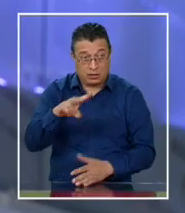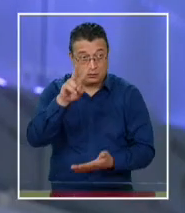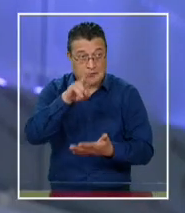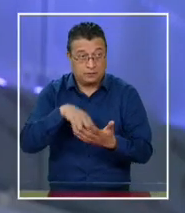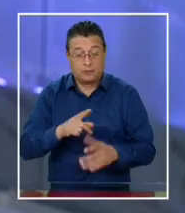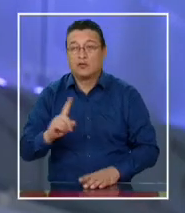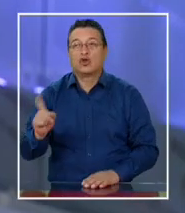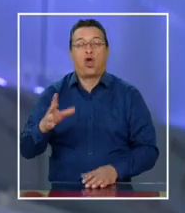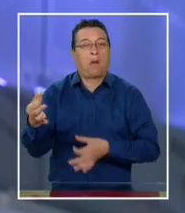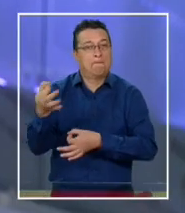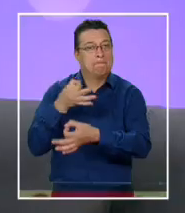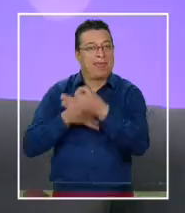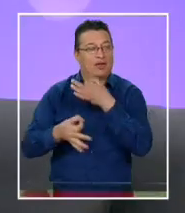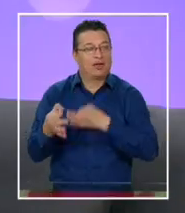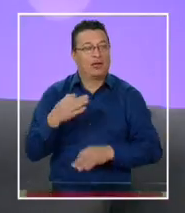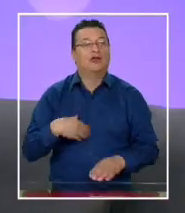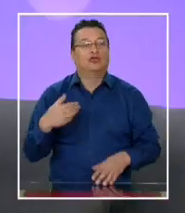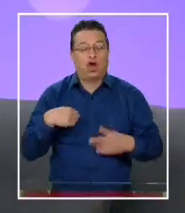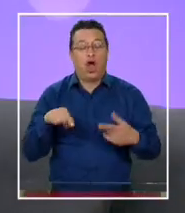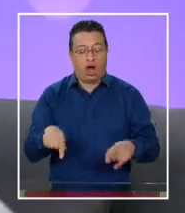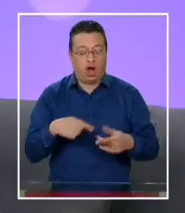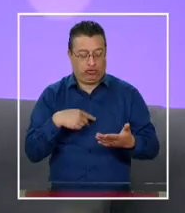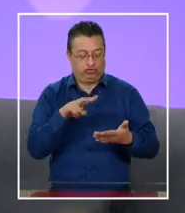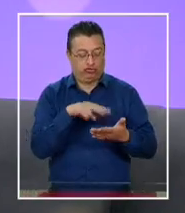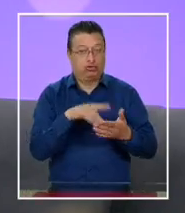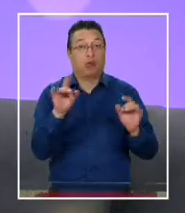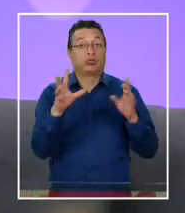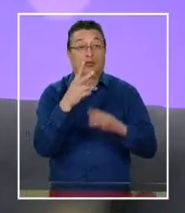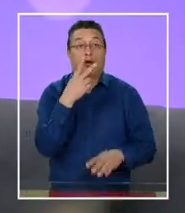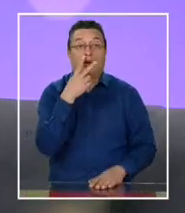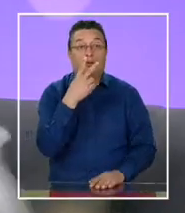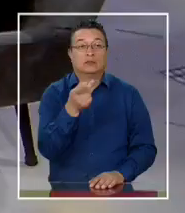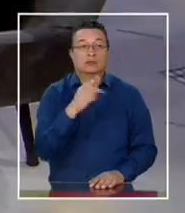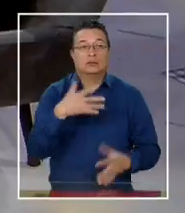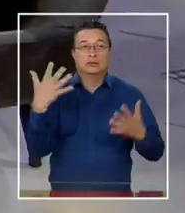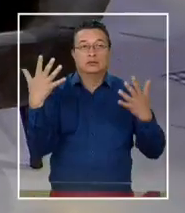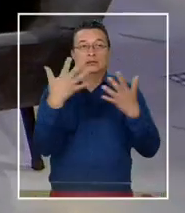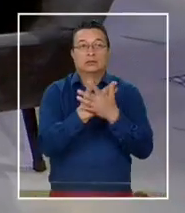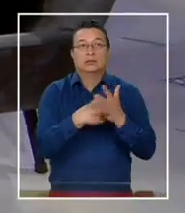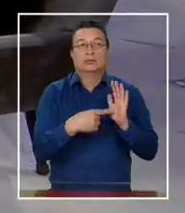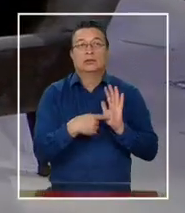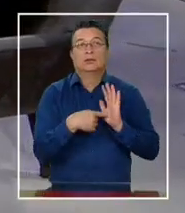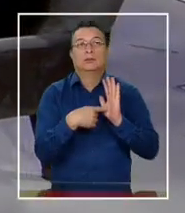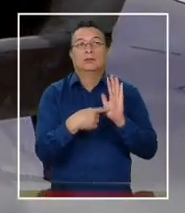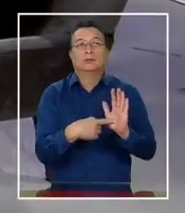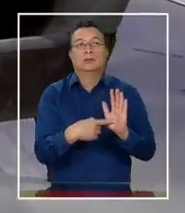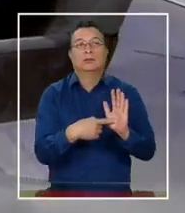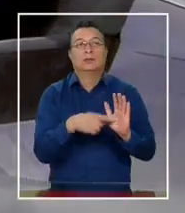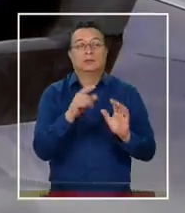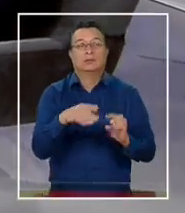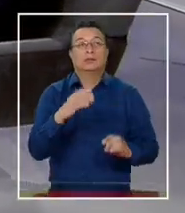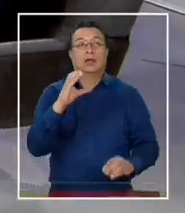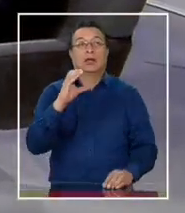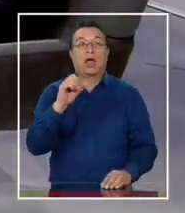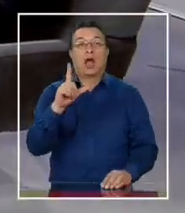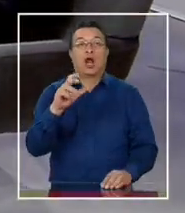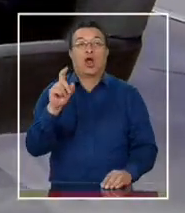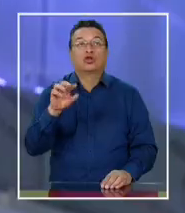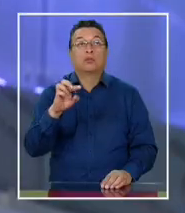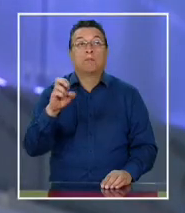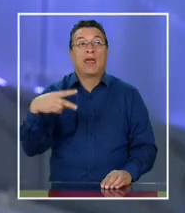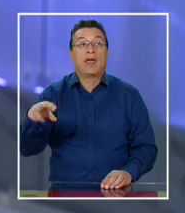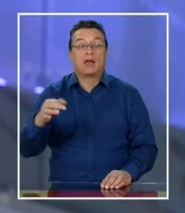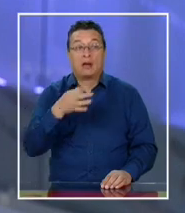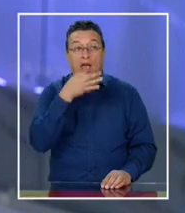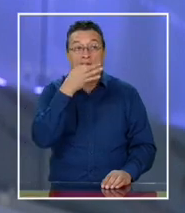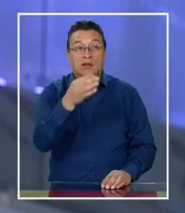contaron Ah le contaron Porque yo lo tengo acá por si no lo vio Casi nos confundimos la presentamos como si Carlos Peña la presenta la vicepresidenta